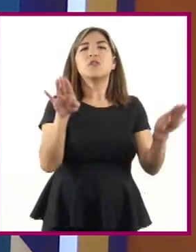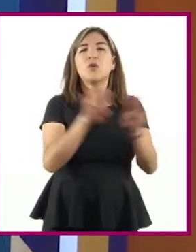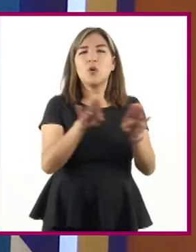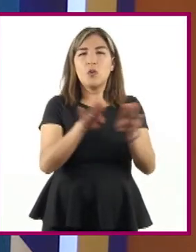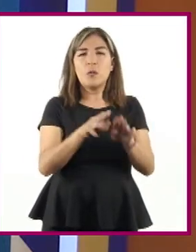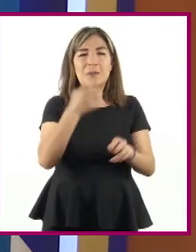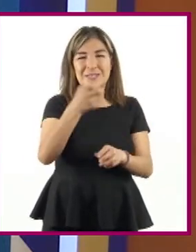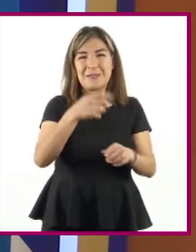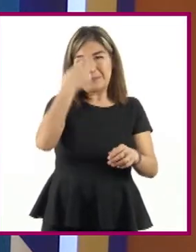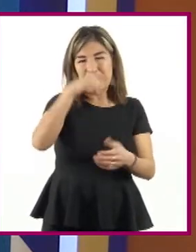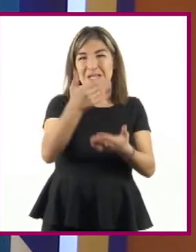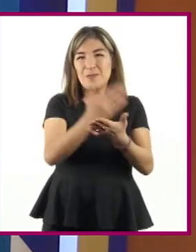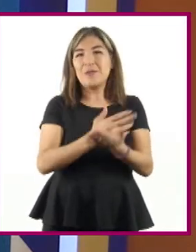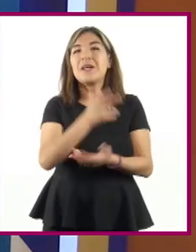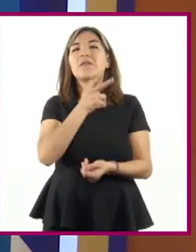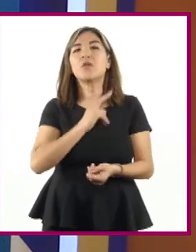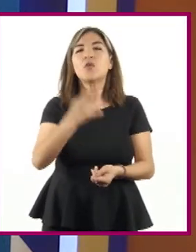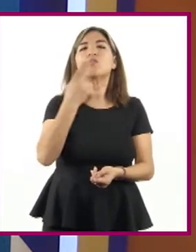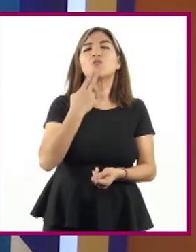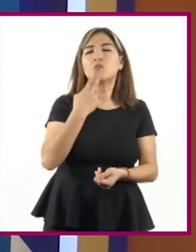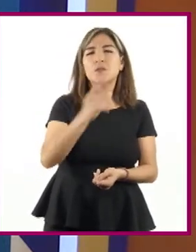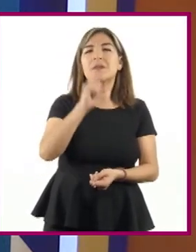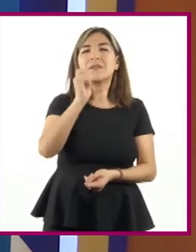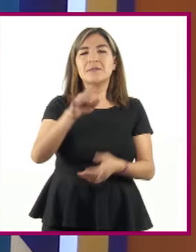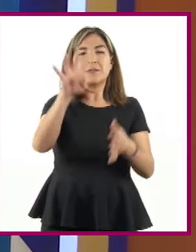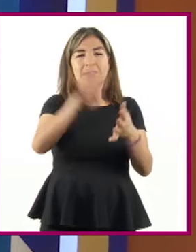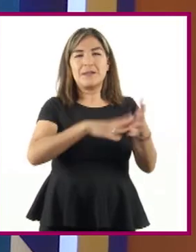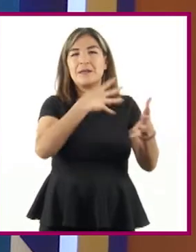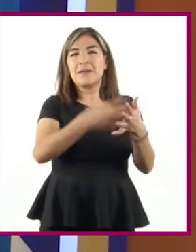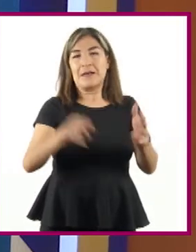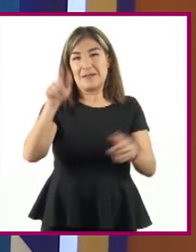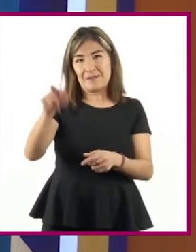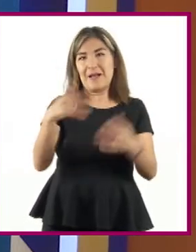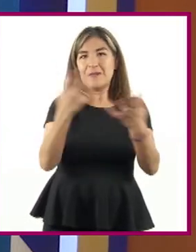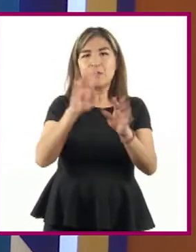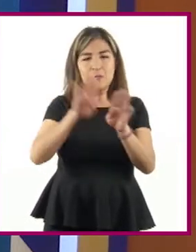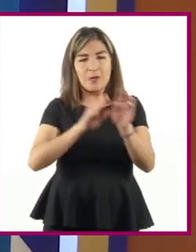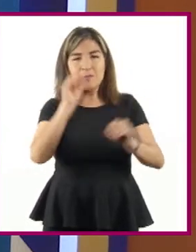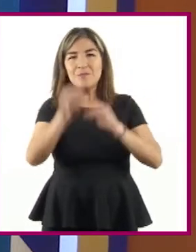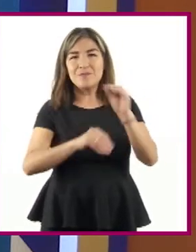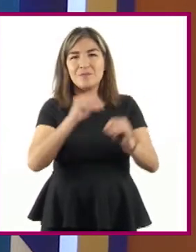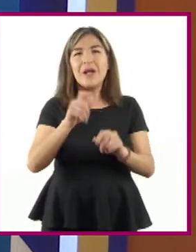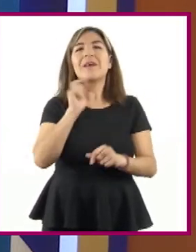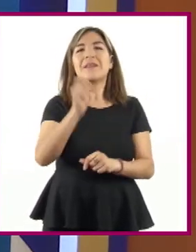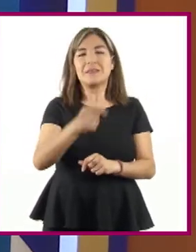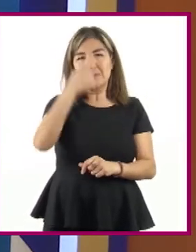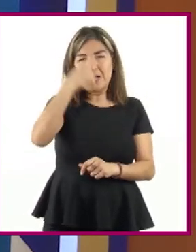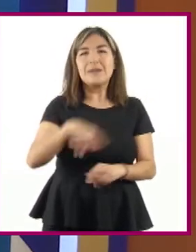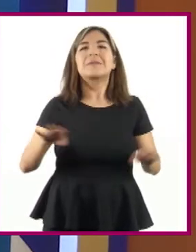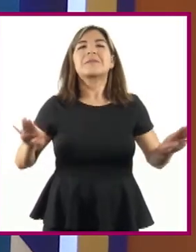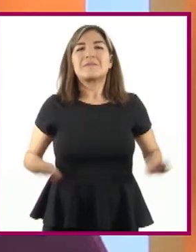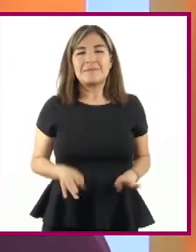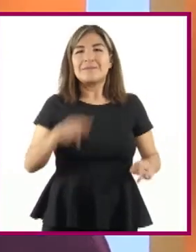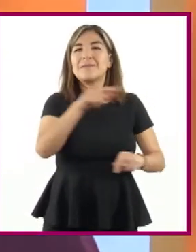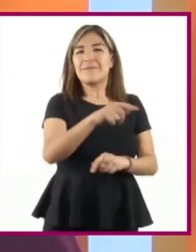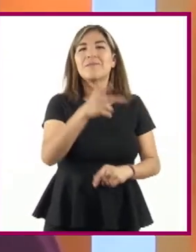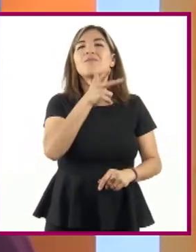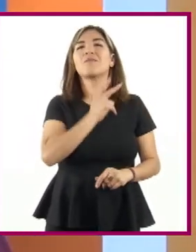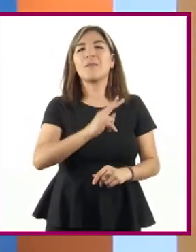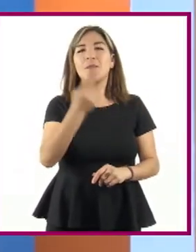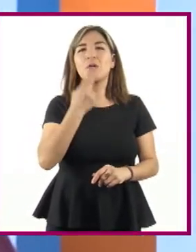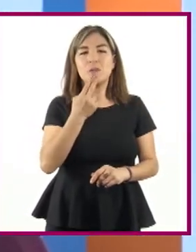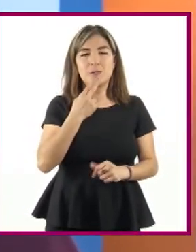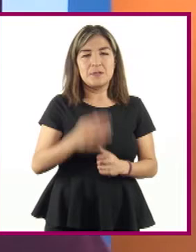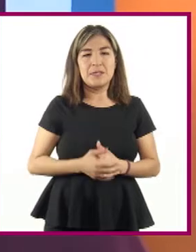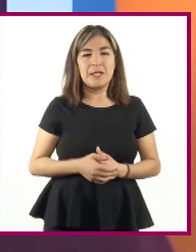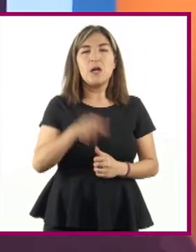de combustible, utilizo una tabla que el fabricante diseñó, la cual representa el comportamiento del consumo. Según el